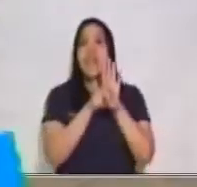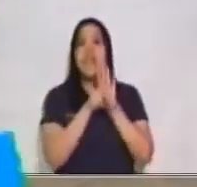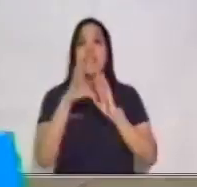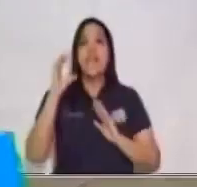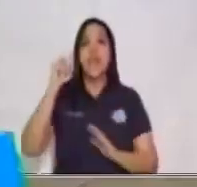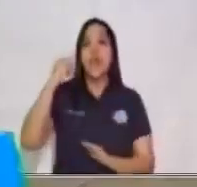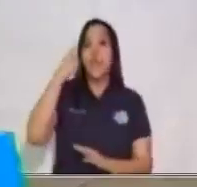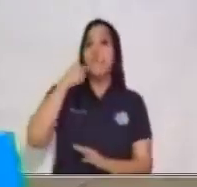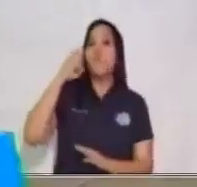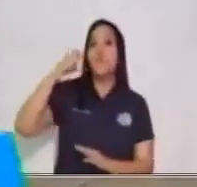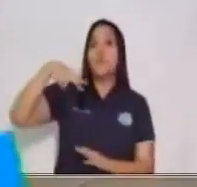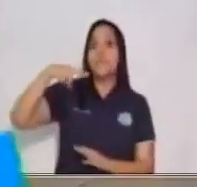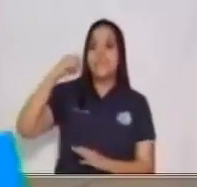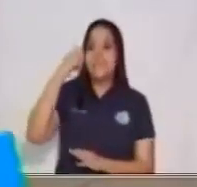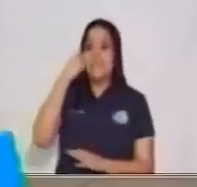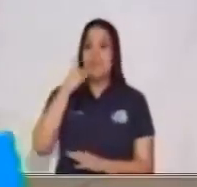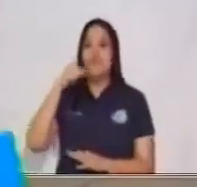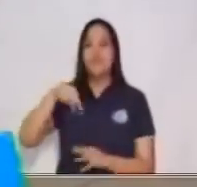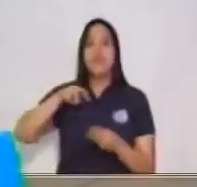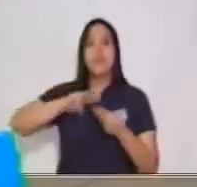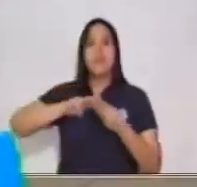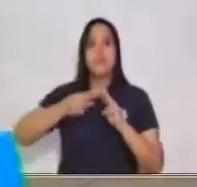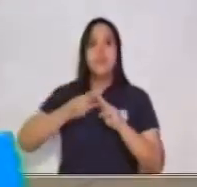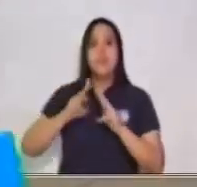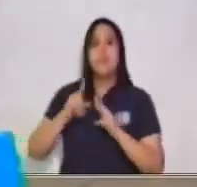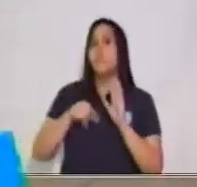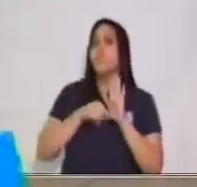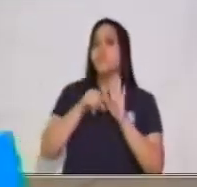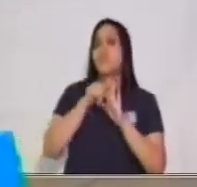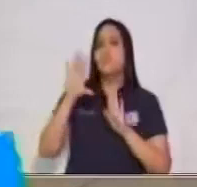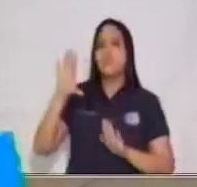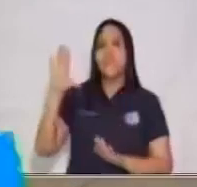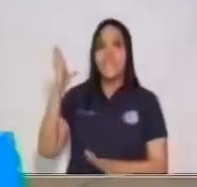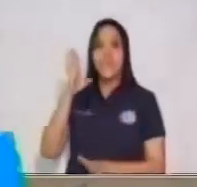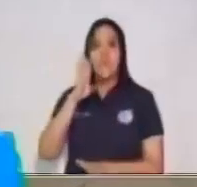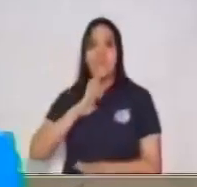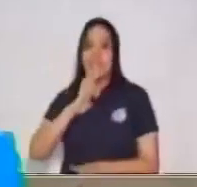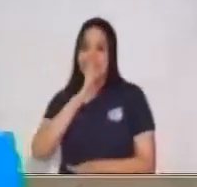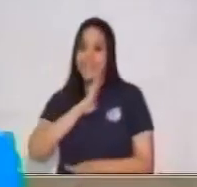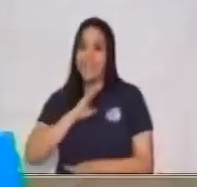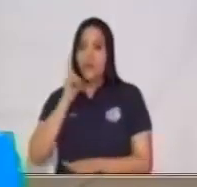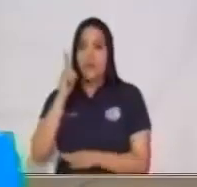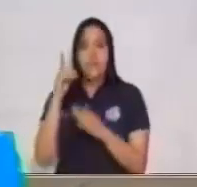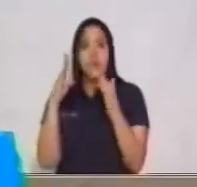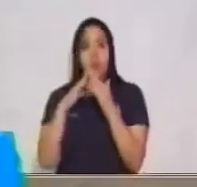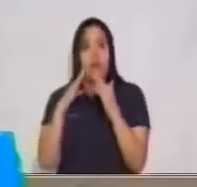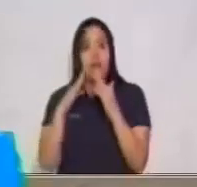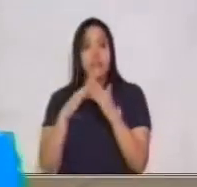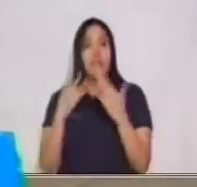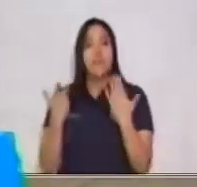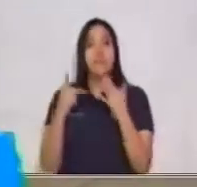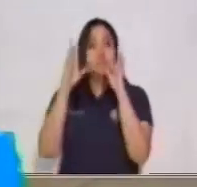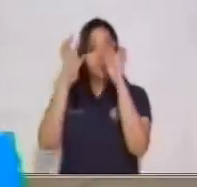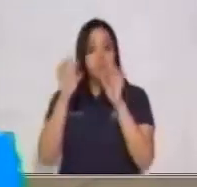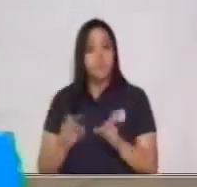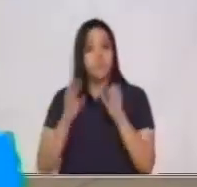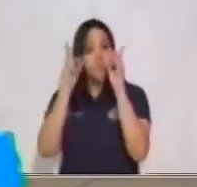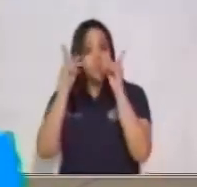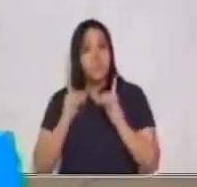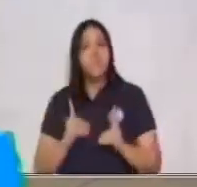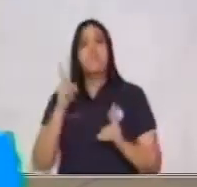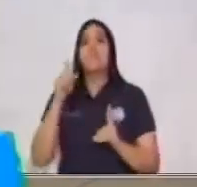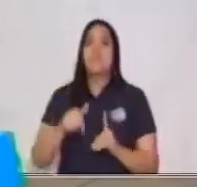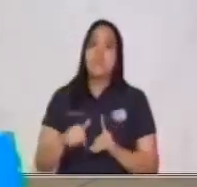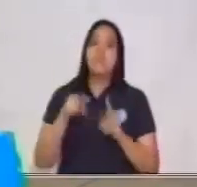del área de matemática para el grado de quinto bachillerato. Si en casa hay alguna persona con discapacidad, este tema le ayudará